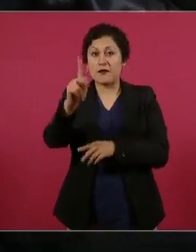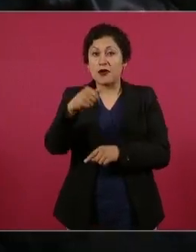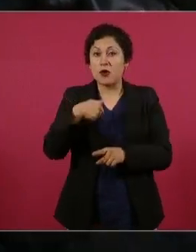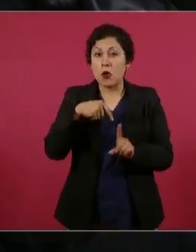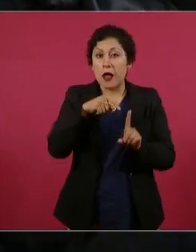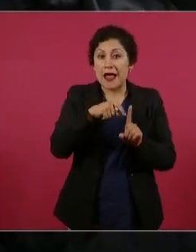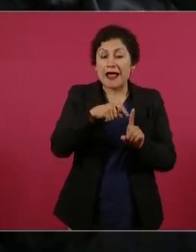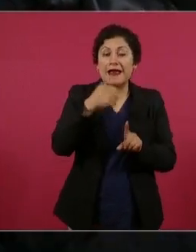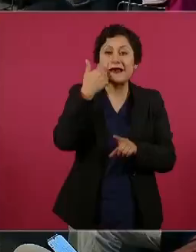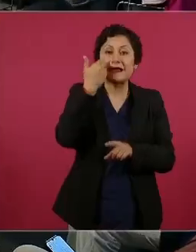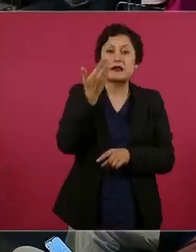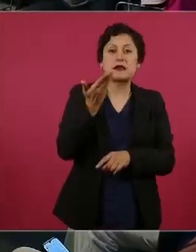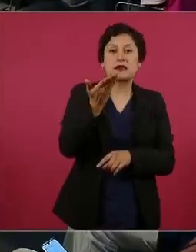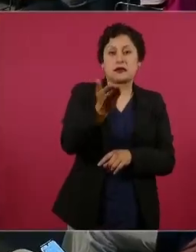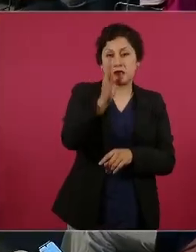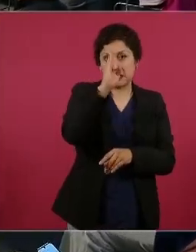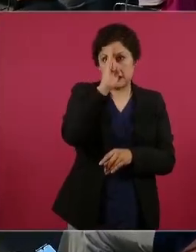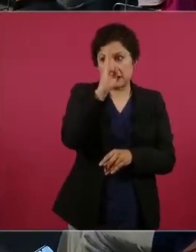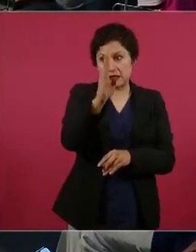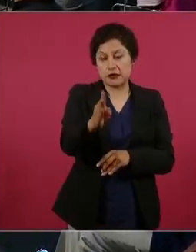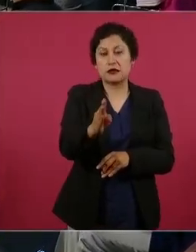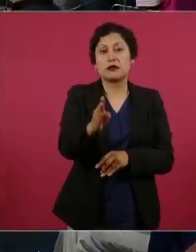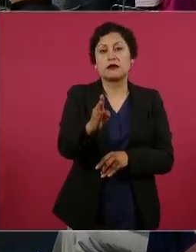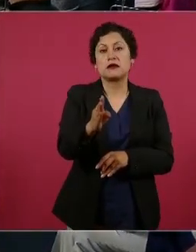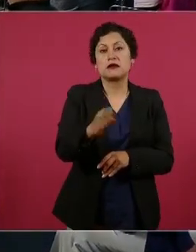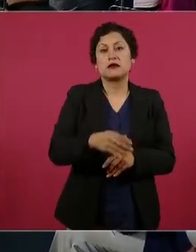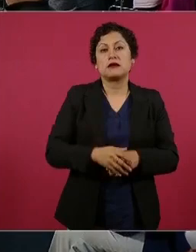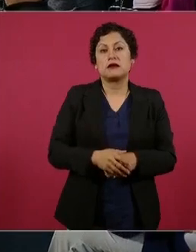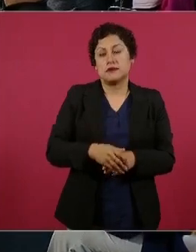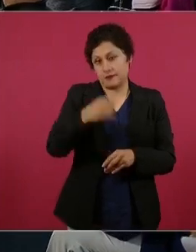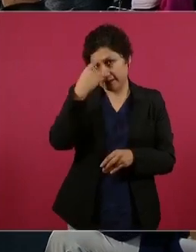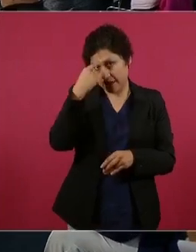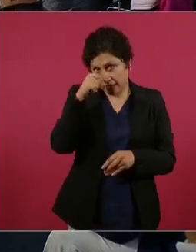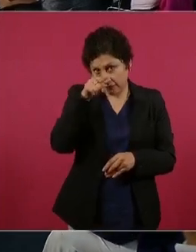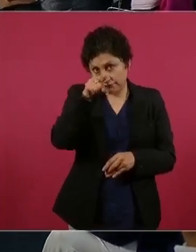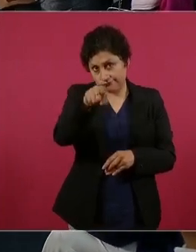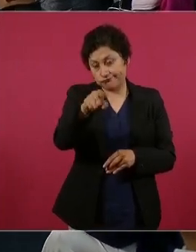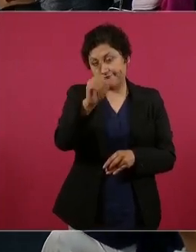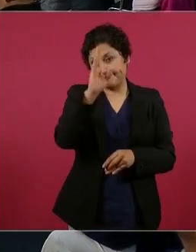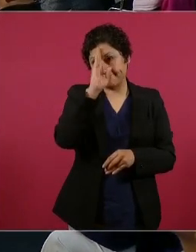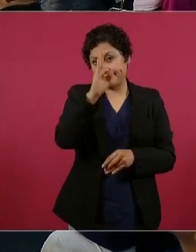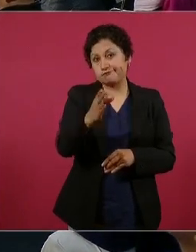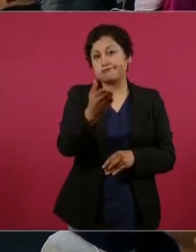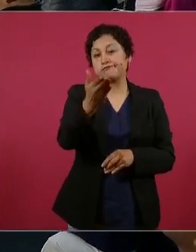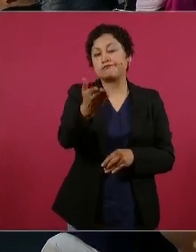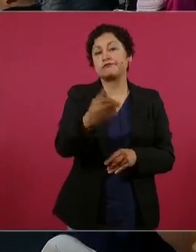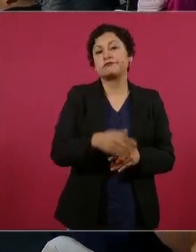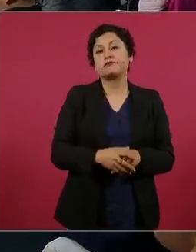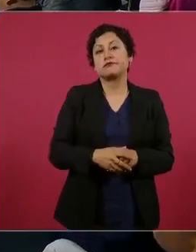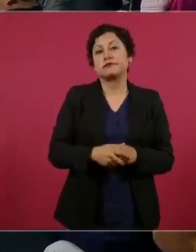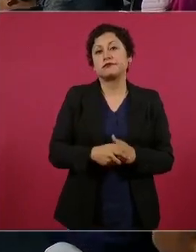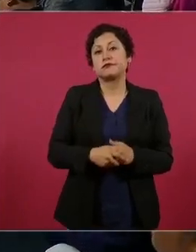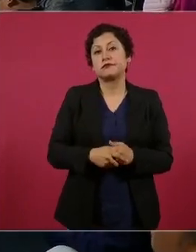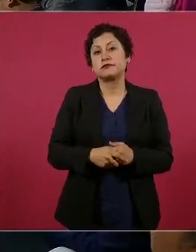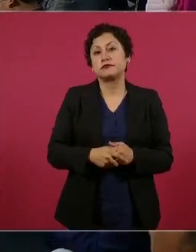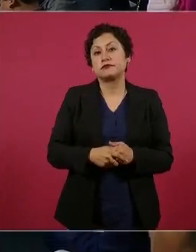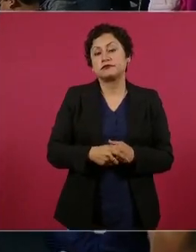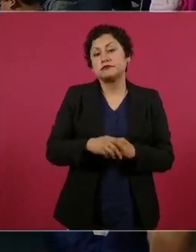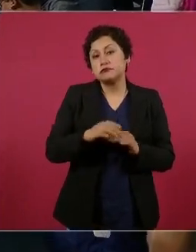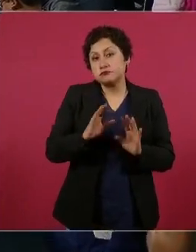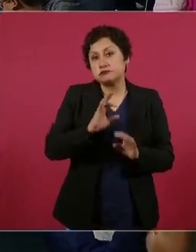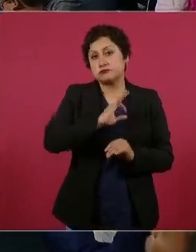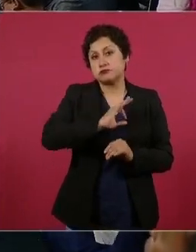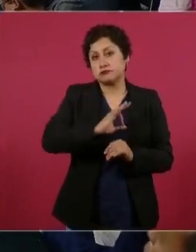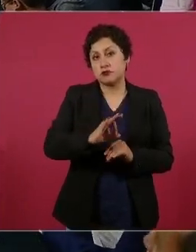él está suplicando ya hacia a usted, quiere, si usted le pueda dar